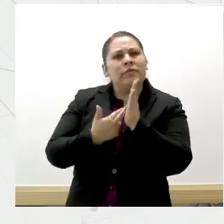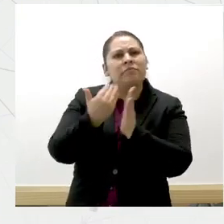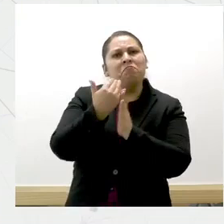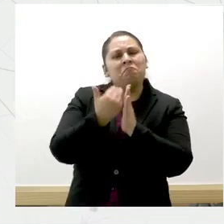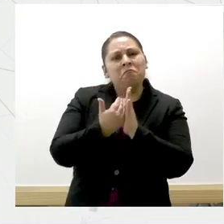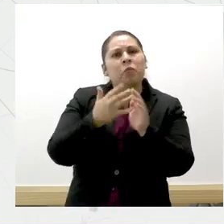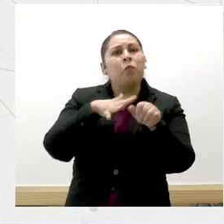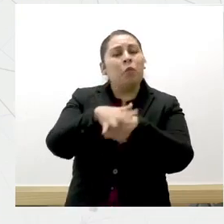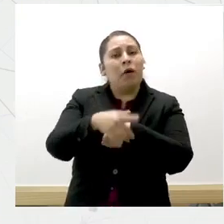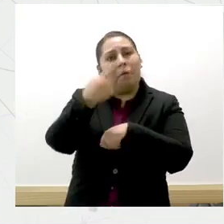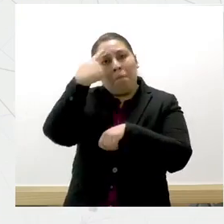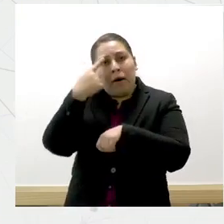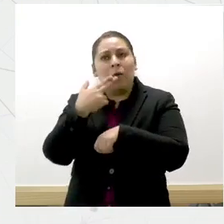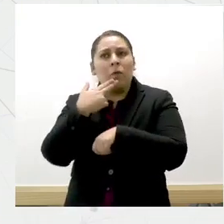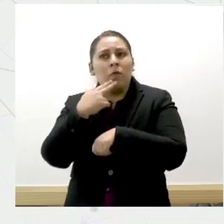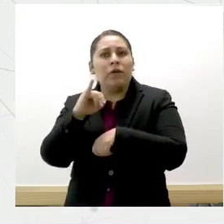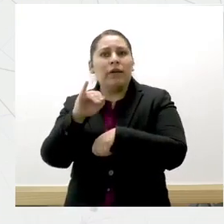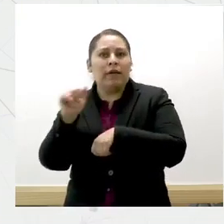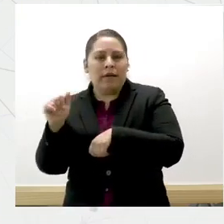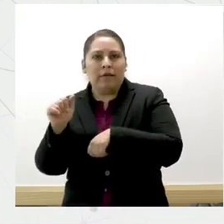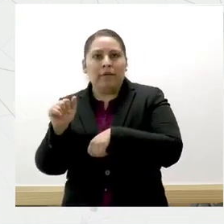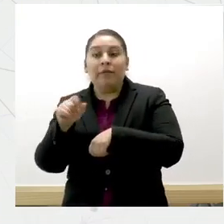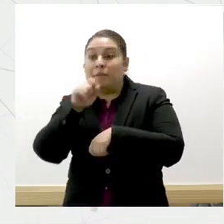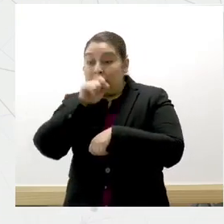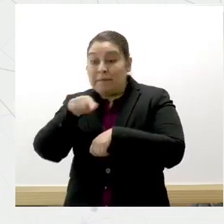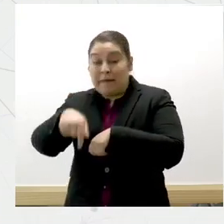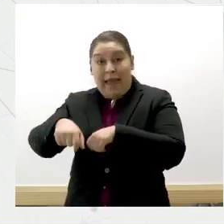que precisamente es AESIA, ¿no?, la que tiene